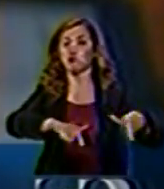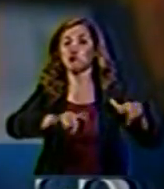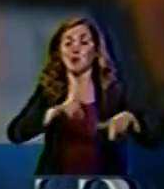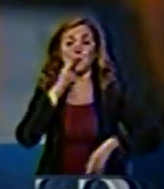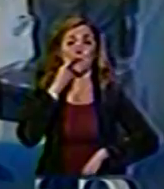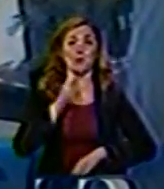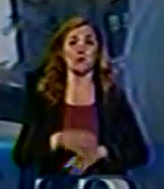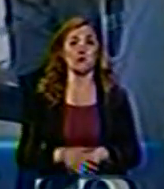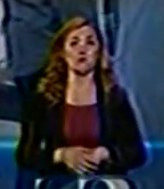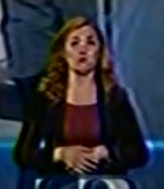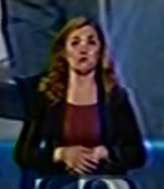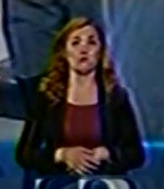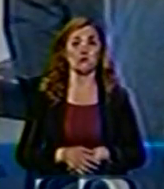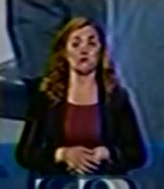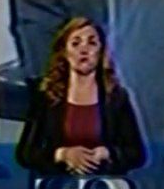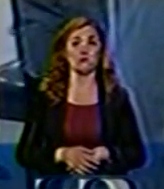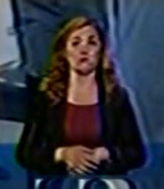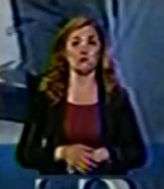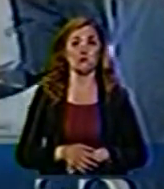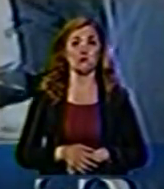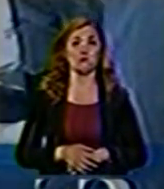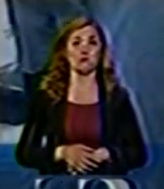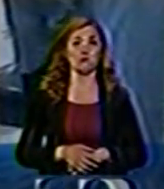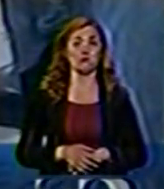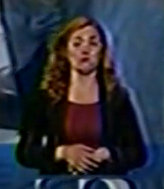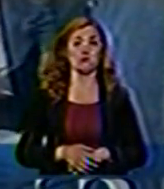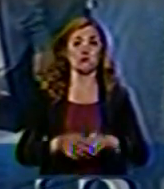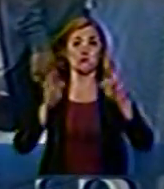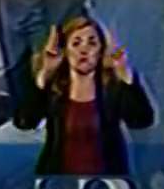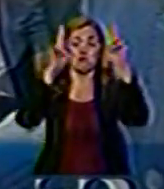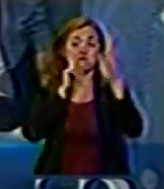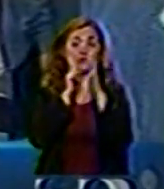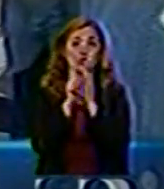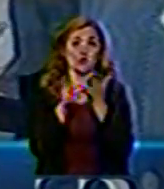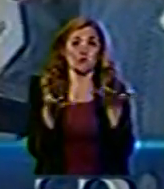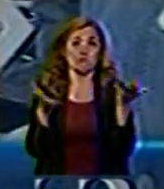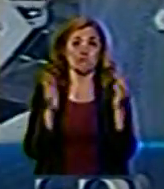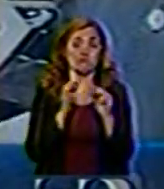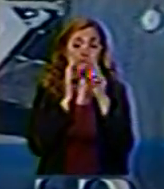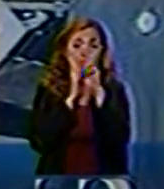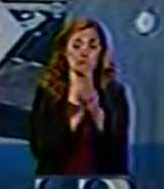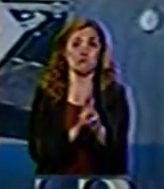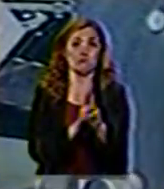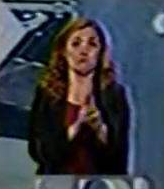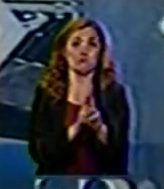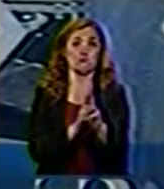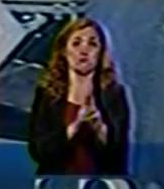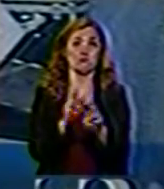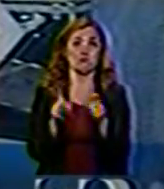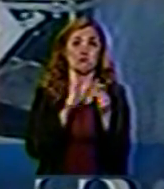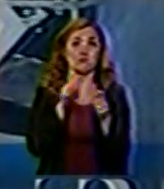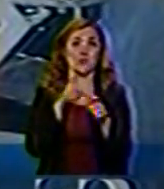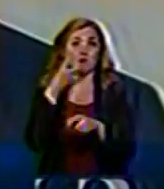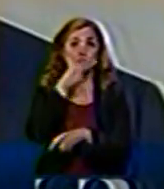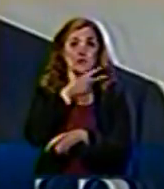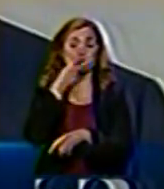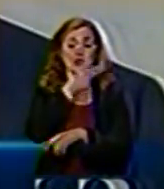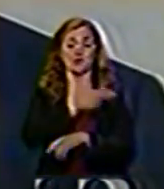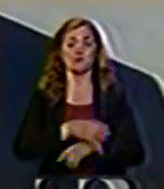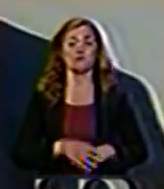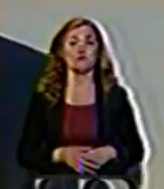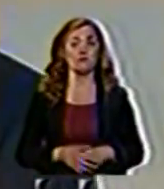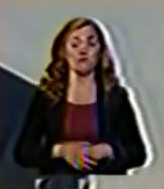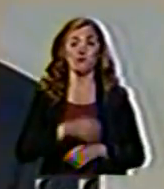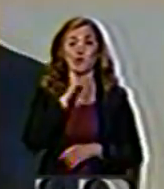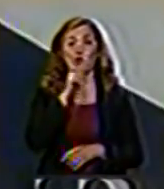una denuncia por presunto tráfico de influencias. Ojalá que la ponga para responderle como merecen los calumniadores y difamadores. Aquí también